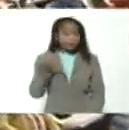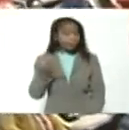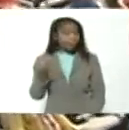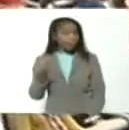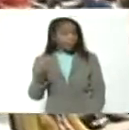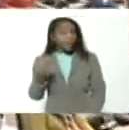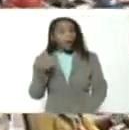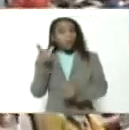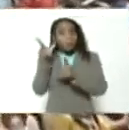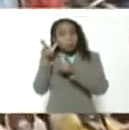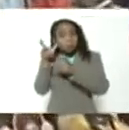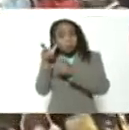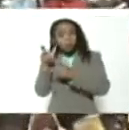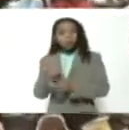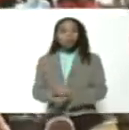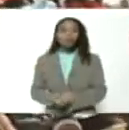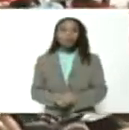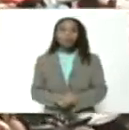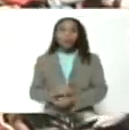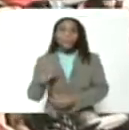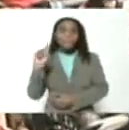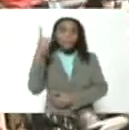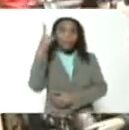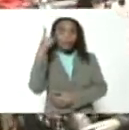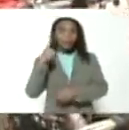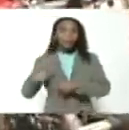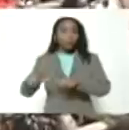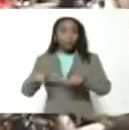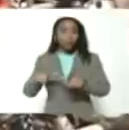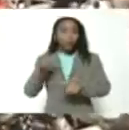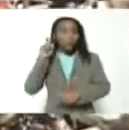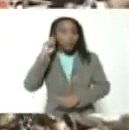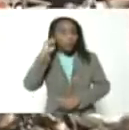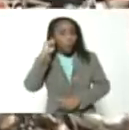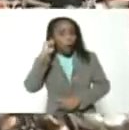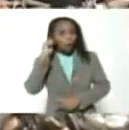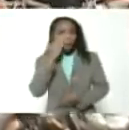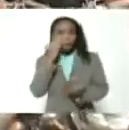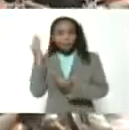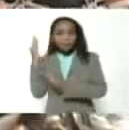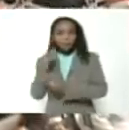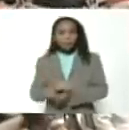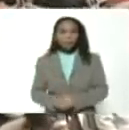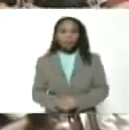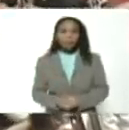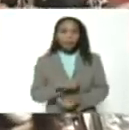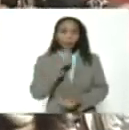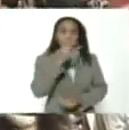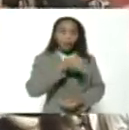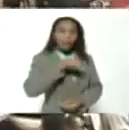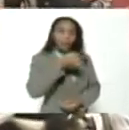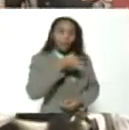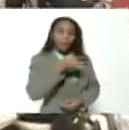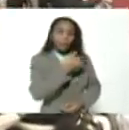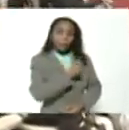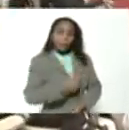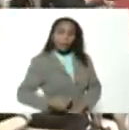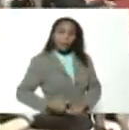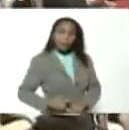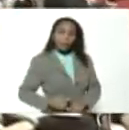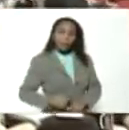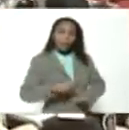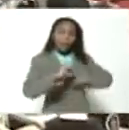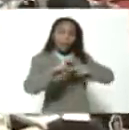Vamos a escuchar en primer lugar a Yadira. Adelante, Yadira. Buenas tardes, presidente. Desde